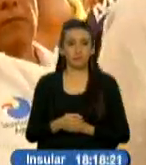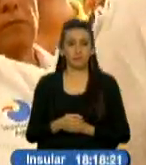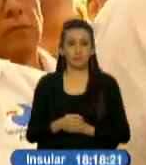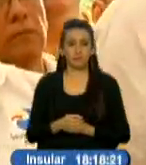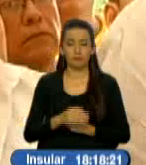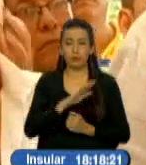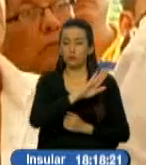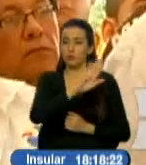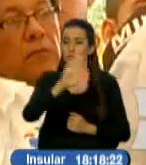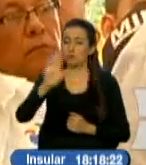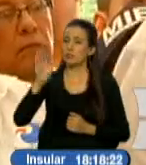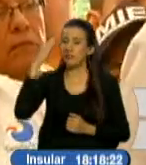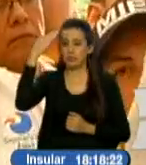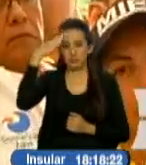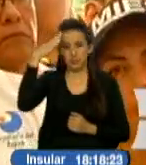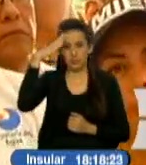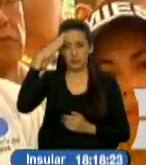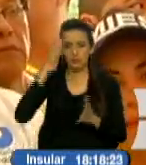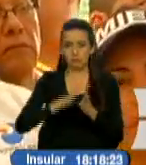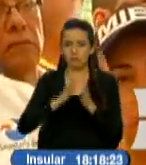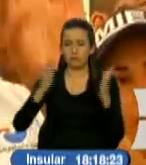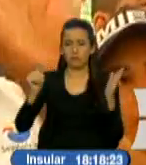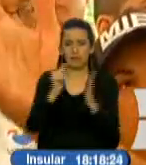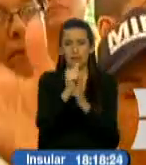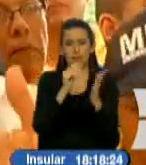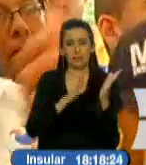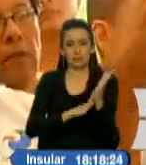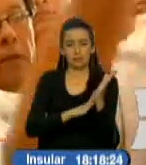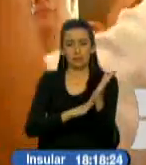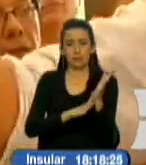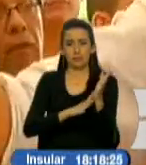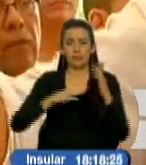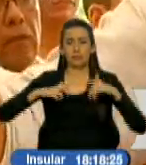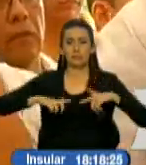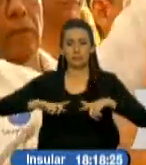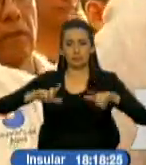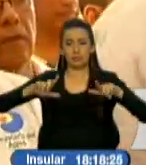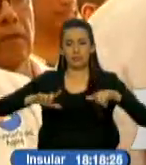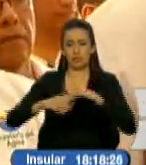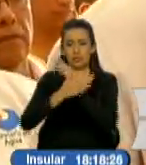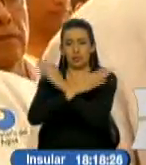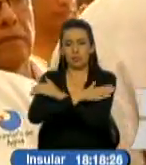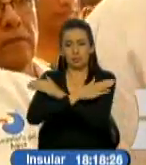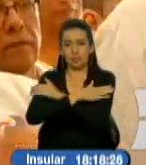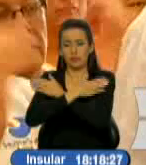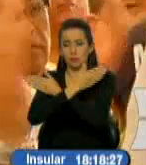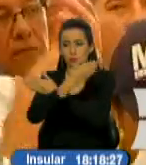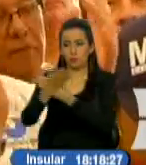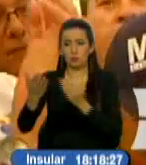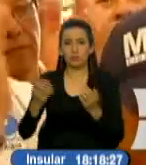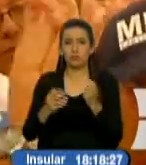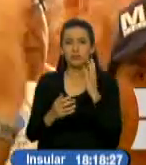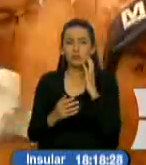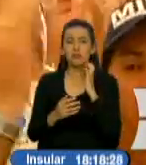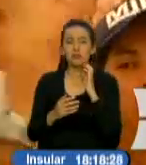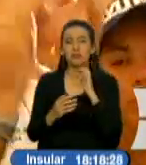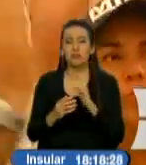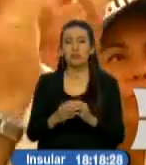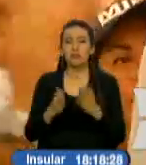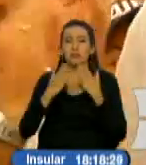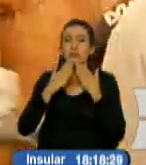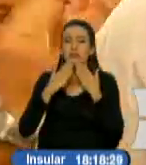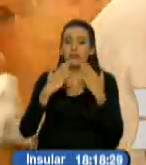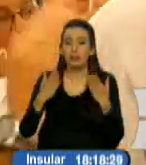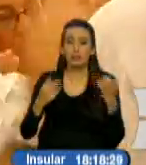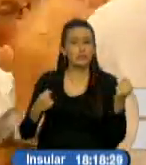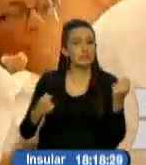Ustedes saben que una de las grandes propuestas de Lenín Moreno, presidente electo, que les manda también un gran abrazo y un gracias por